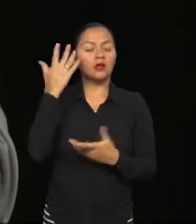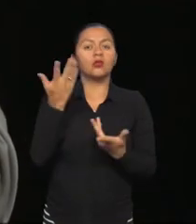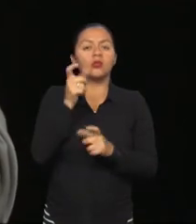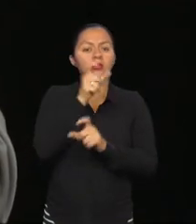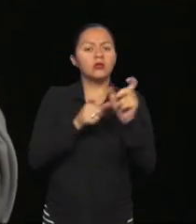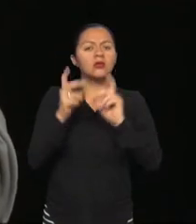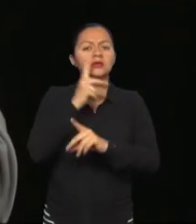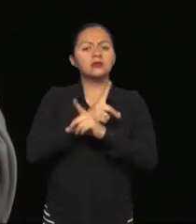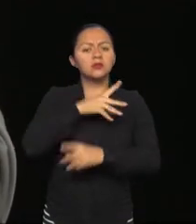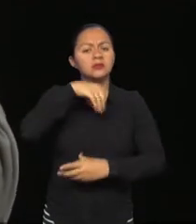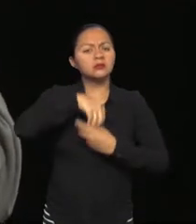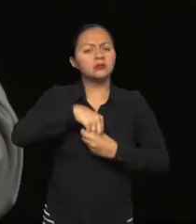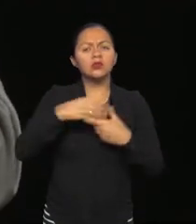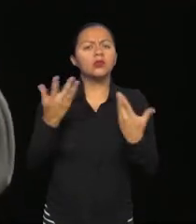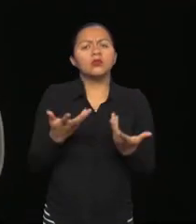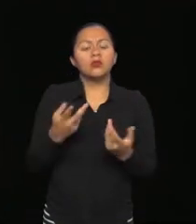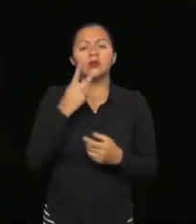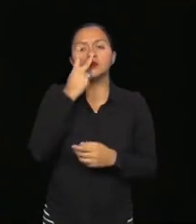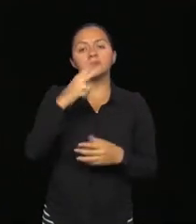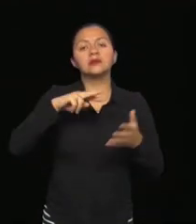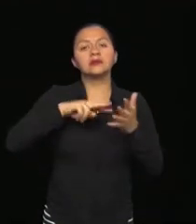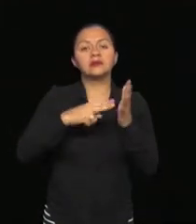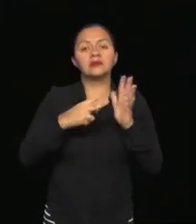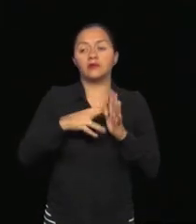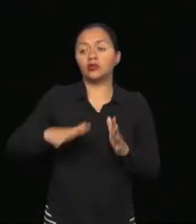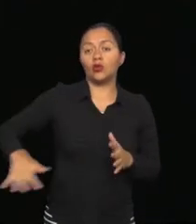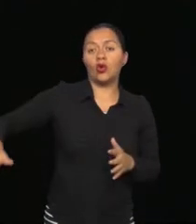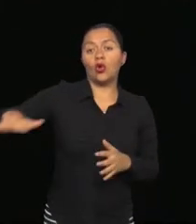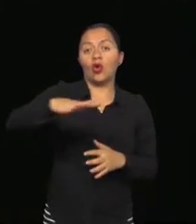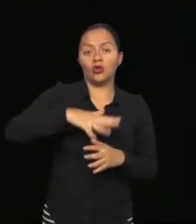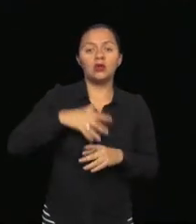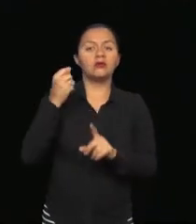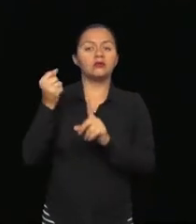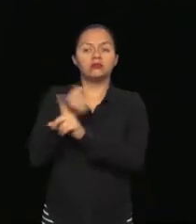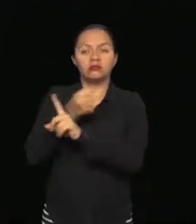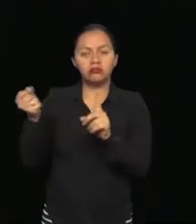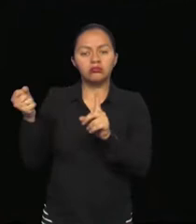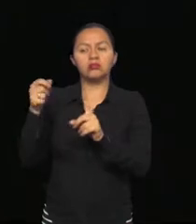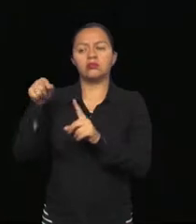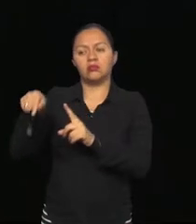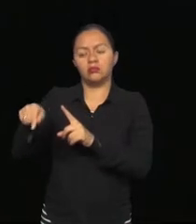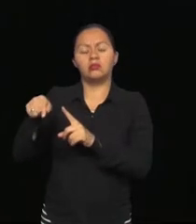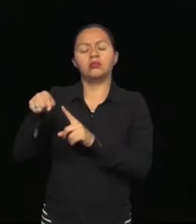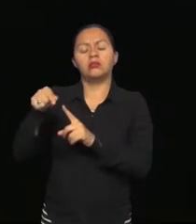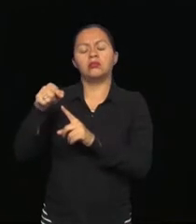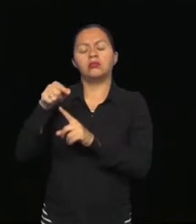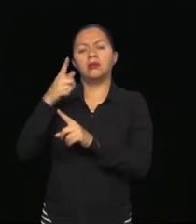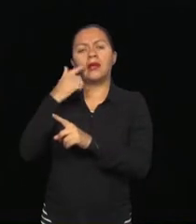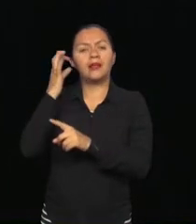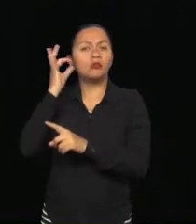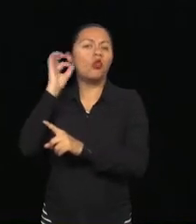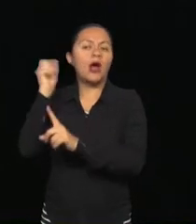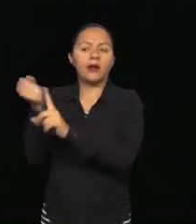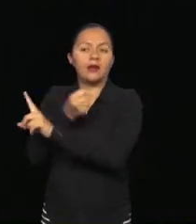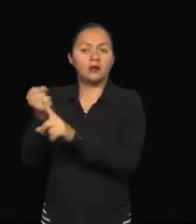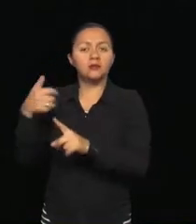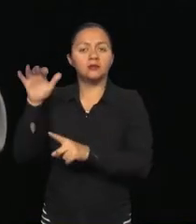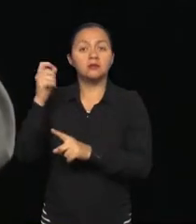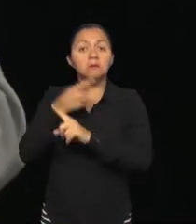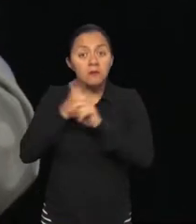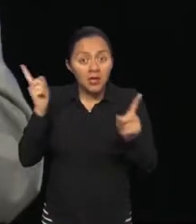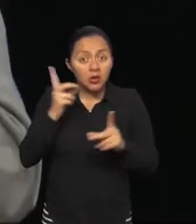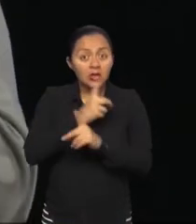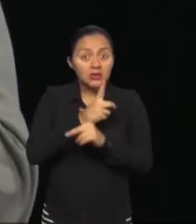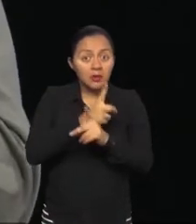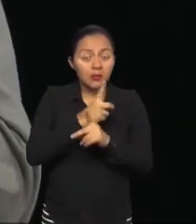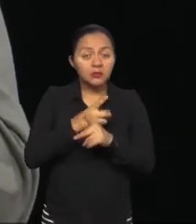con discapacidad, porque no podemos desvirtuar que no exista violencia hacia una persona con discapacidad, principalmente y mucho más